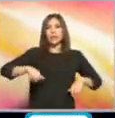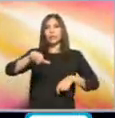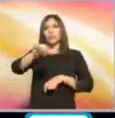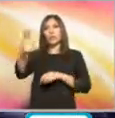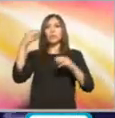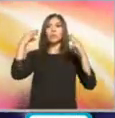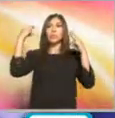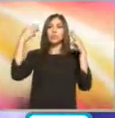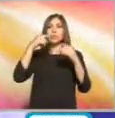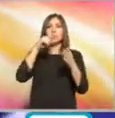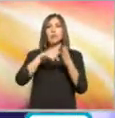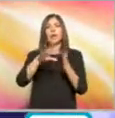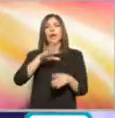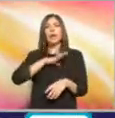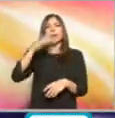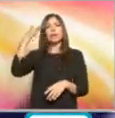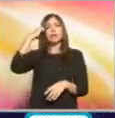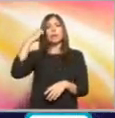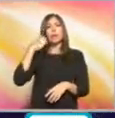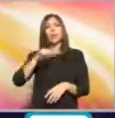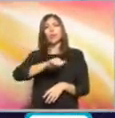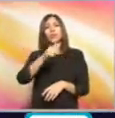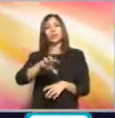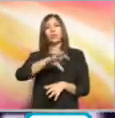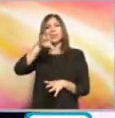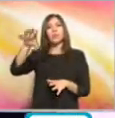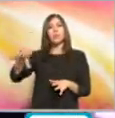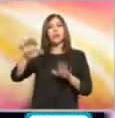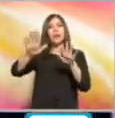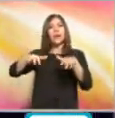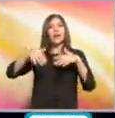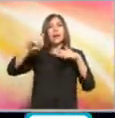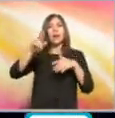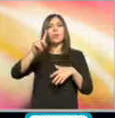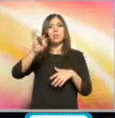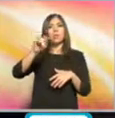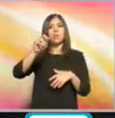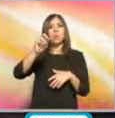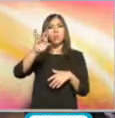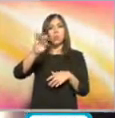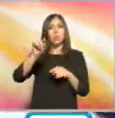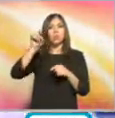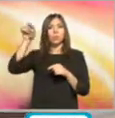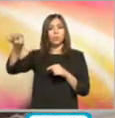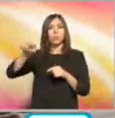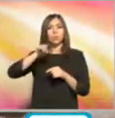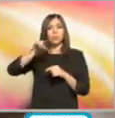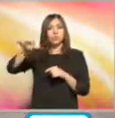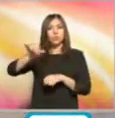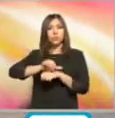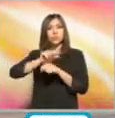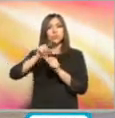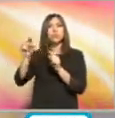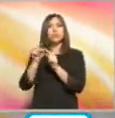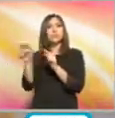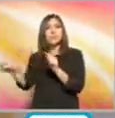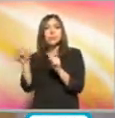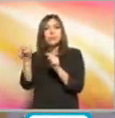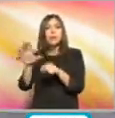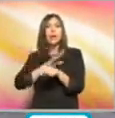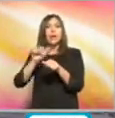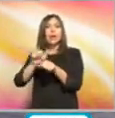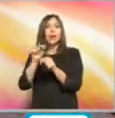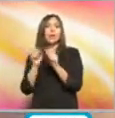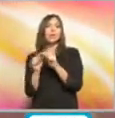de otros espacios, hay un estacionamiento alterno en el auditorio y hay transporte gratis a la segunda sección. Entonces, hay grandes alternativas